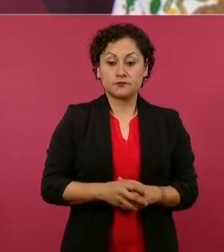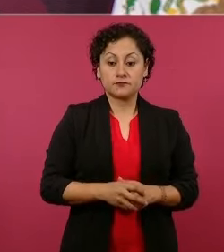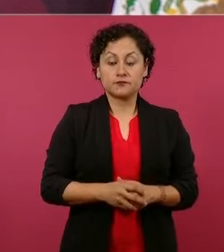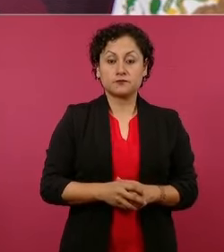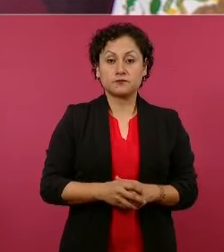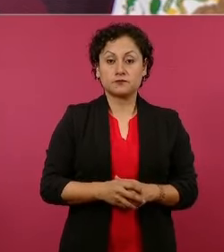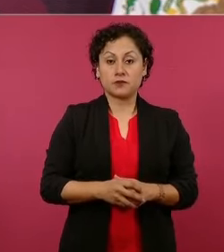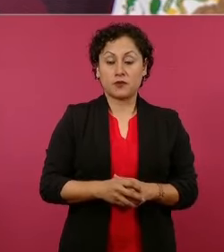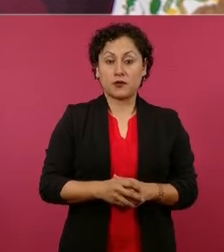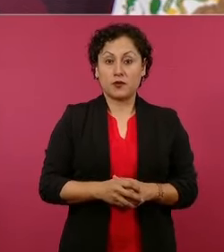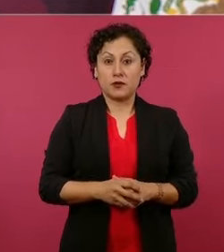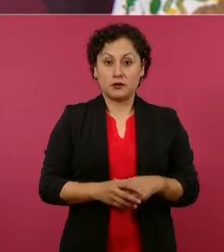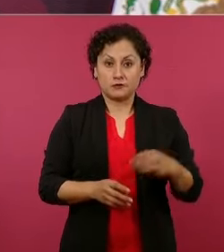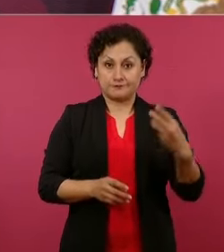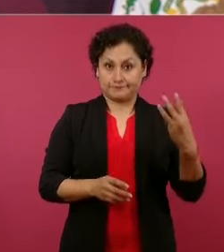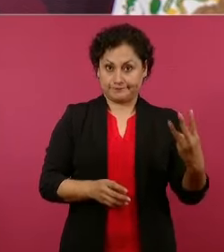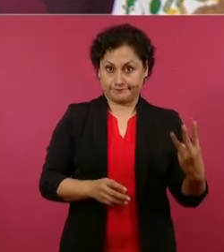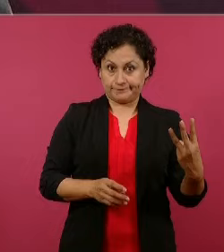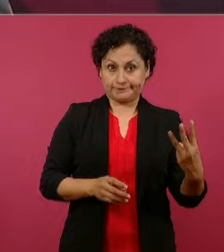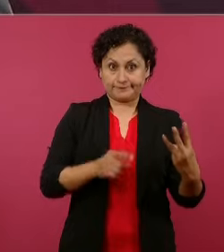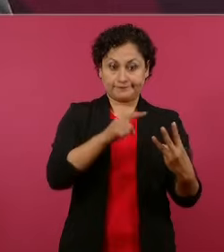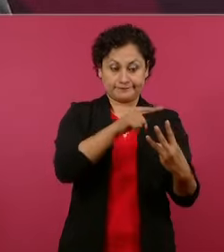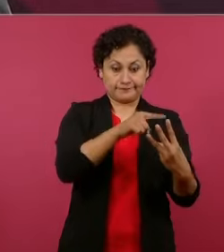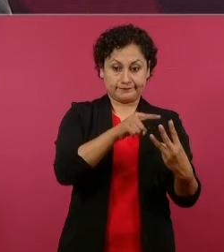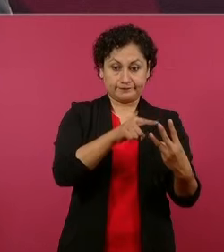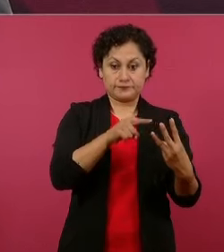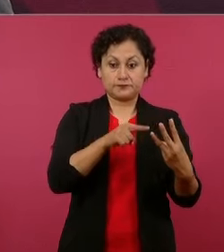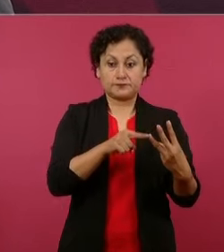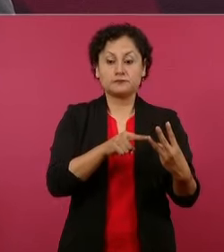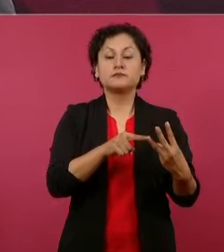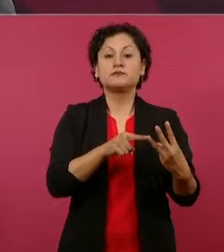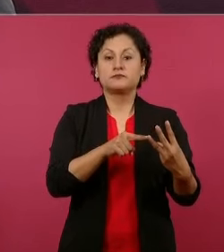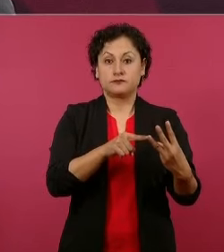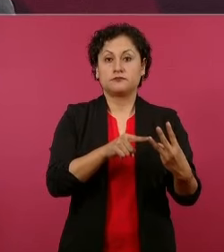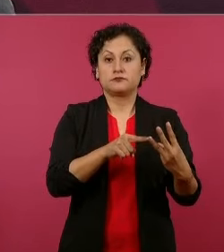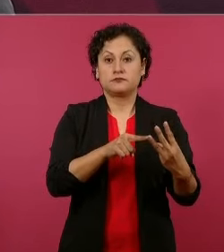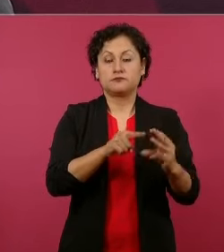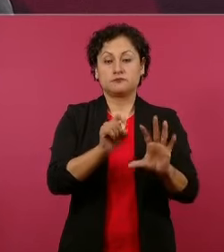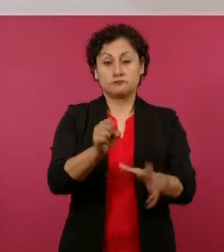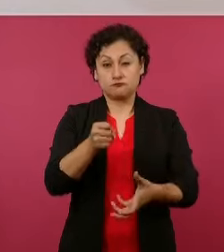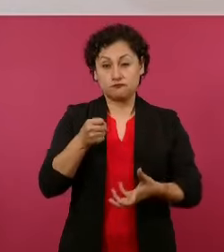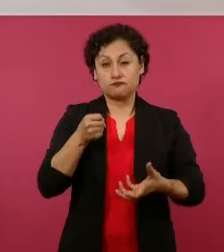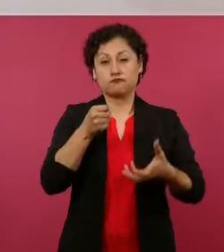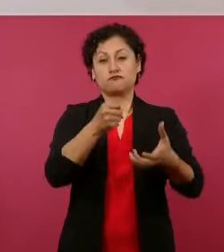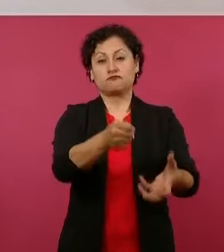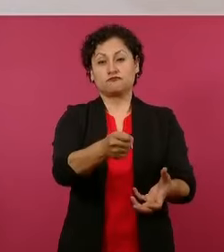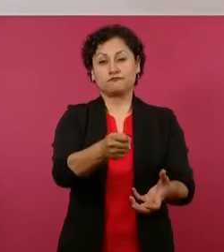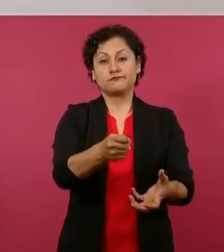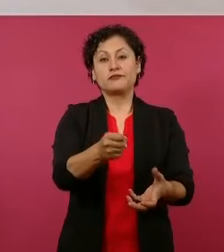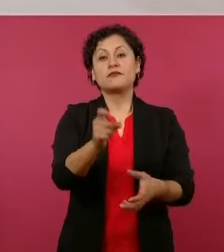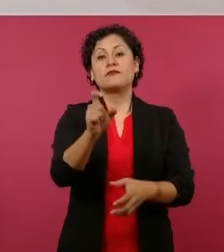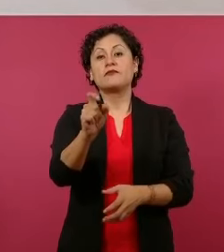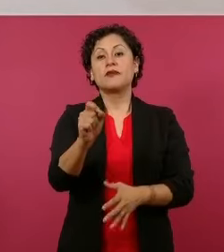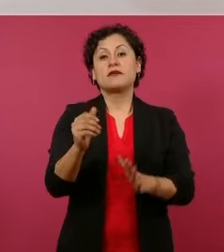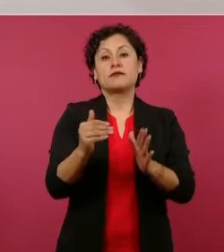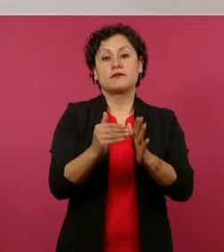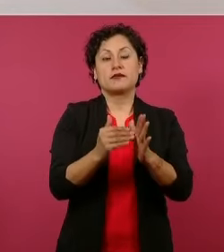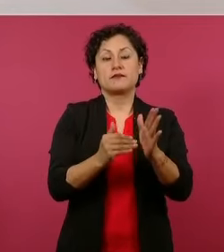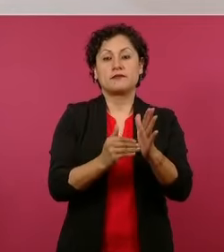son tres estamos hablando de inversiones de más de 200000 millones de